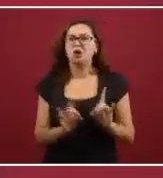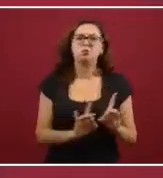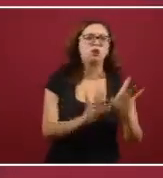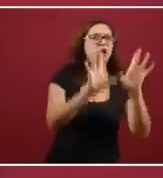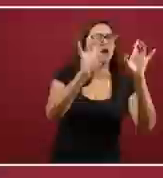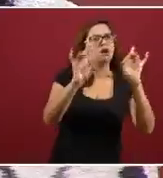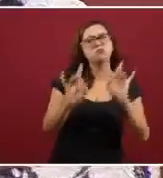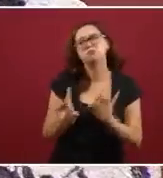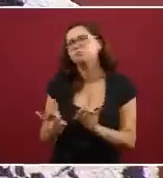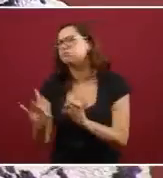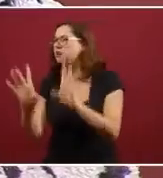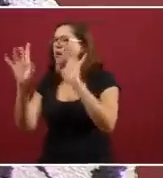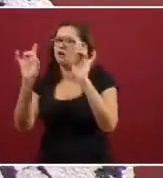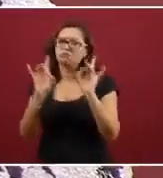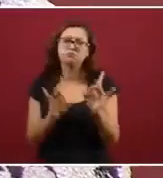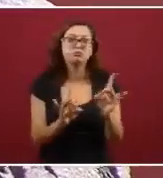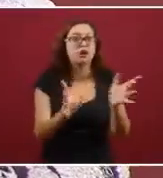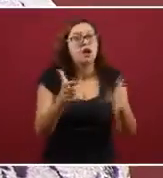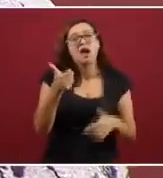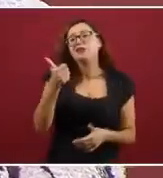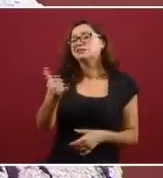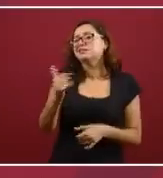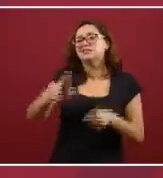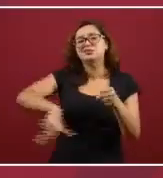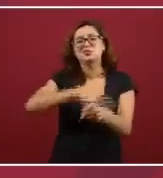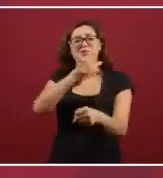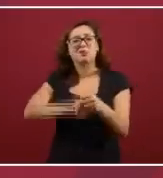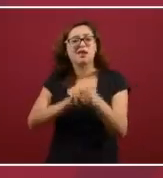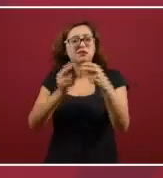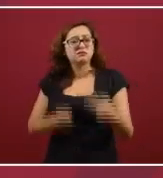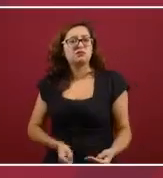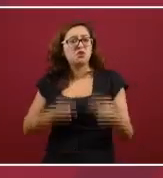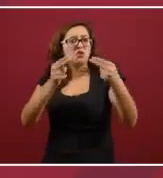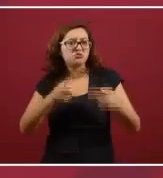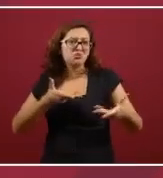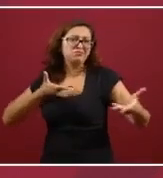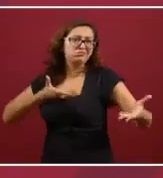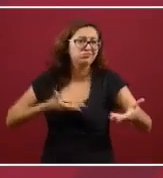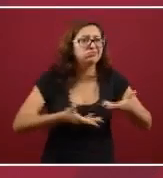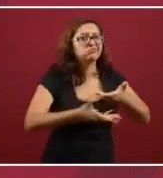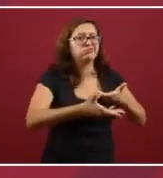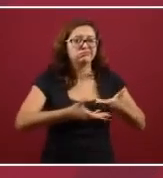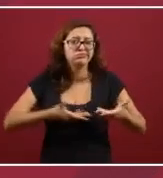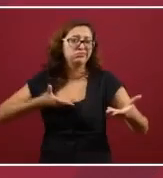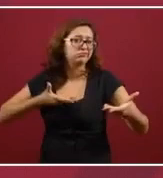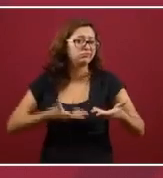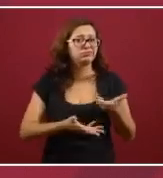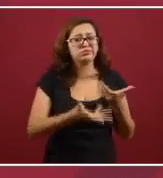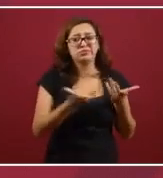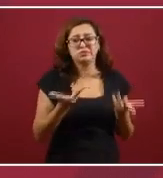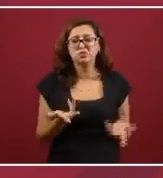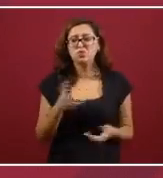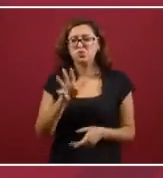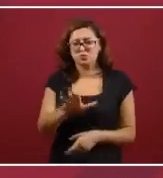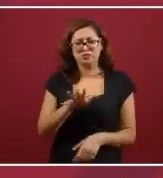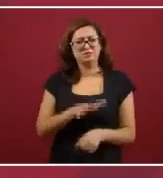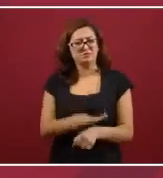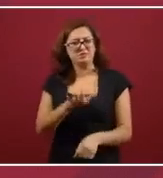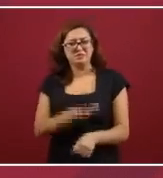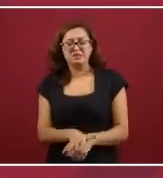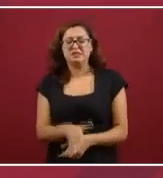compleja relación entre los dos países. Entonces, tengan la seguridad que la Secretaría de